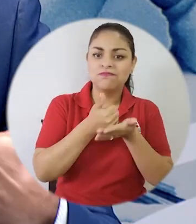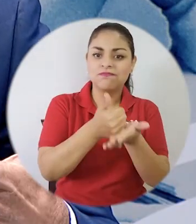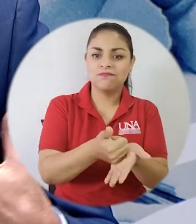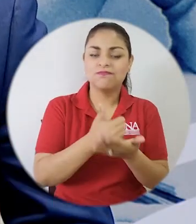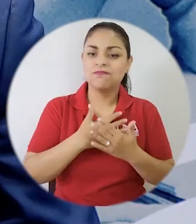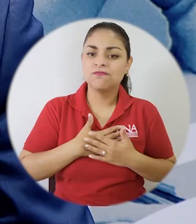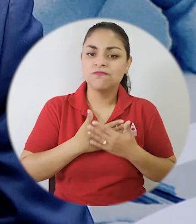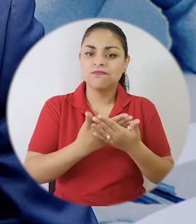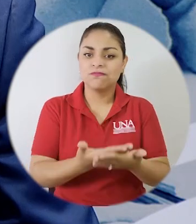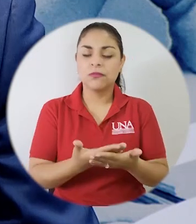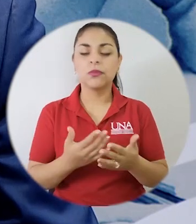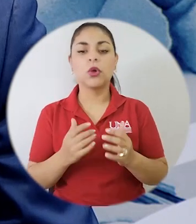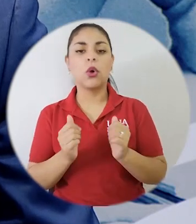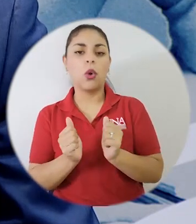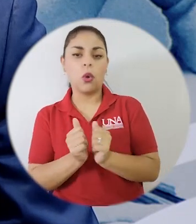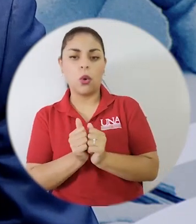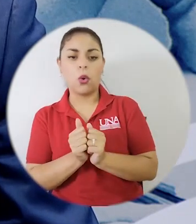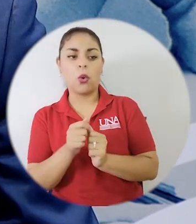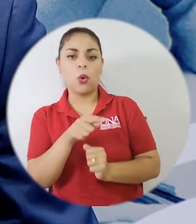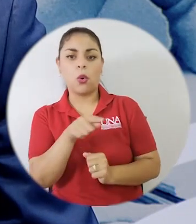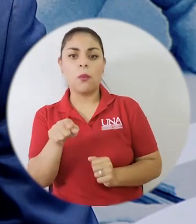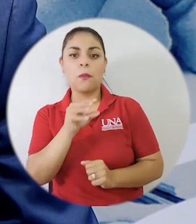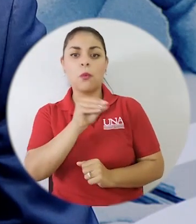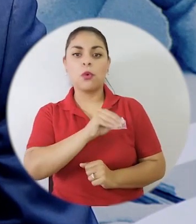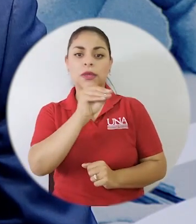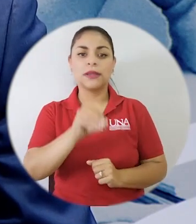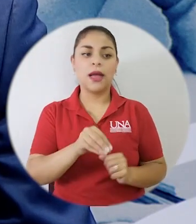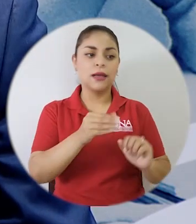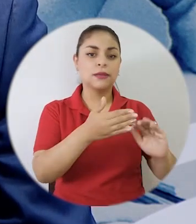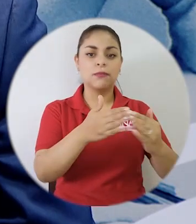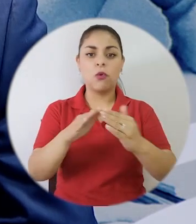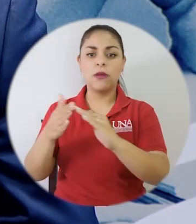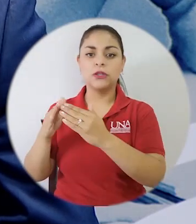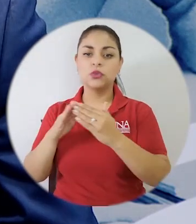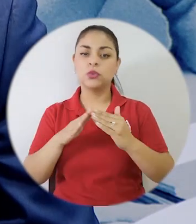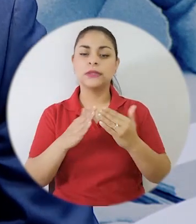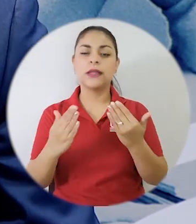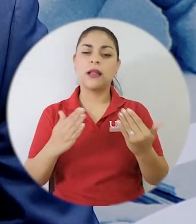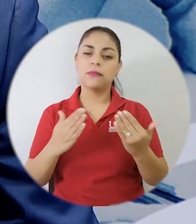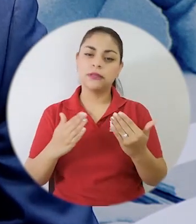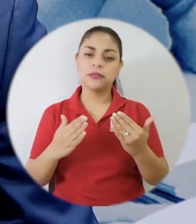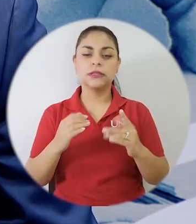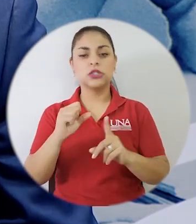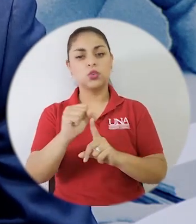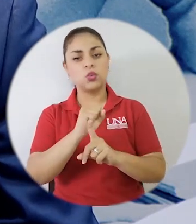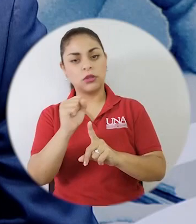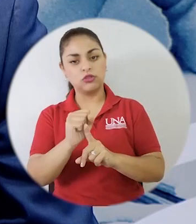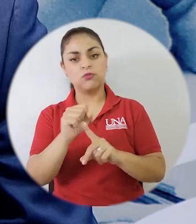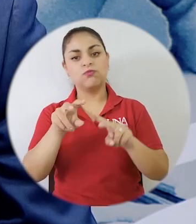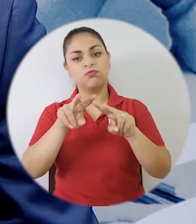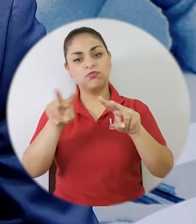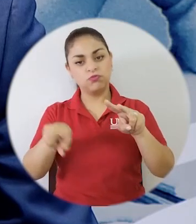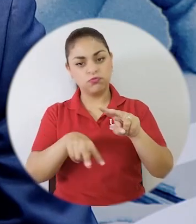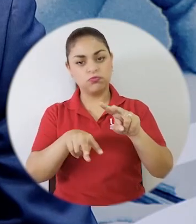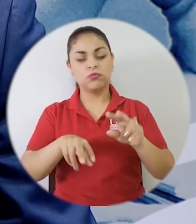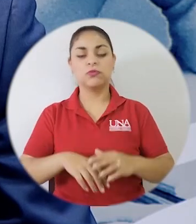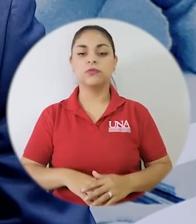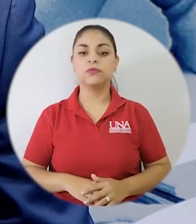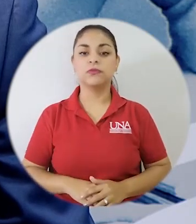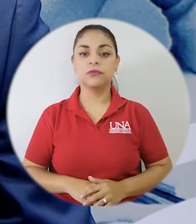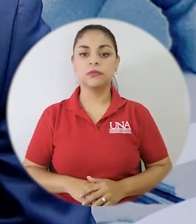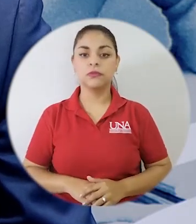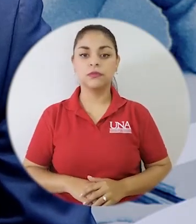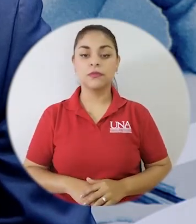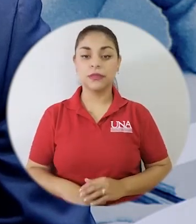es solidaria con los porcentajes de población que pueden estar, digamos, en situaciones de